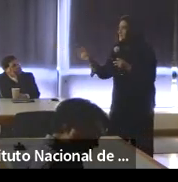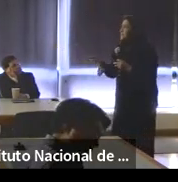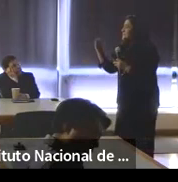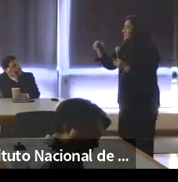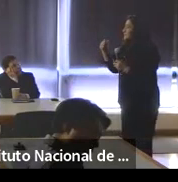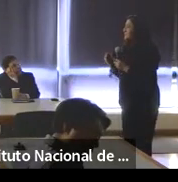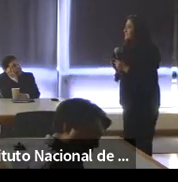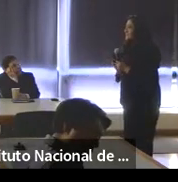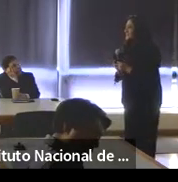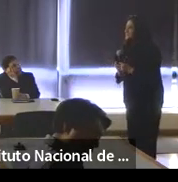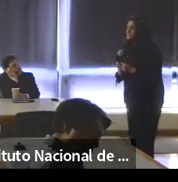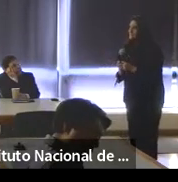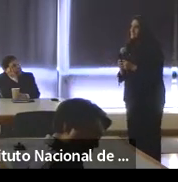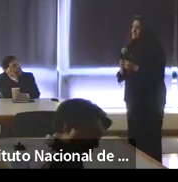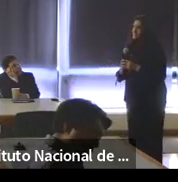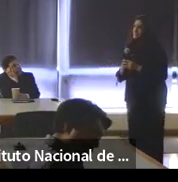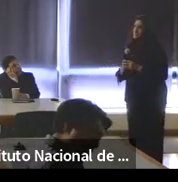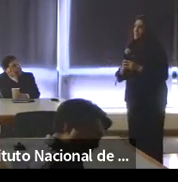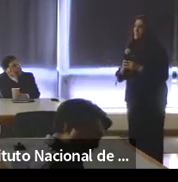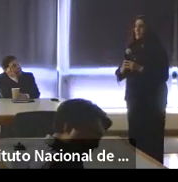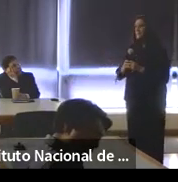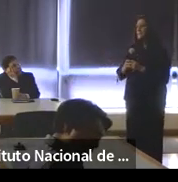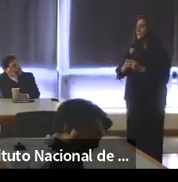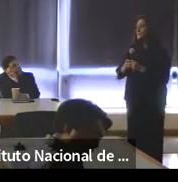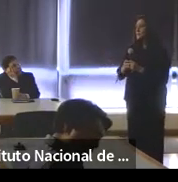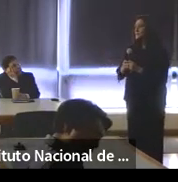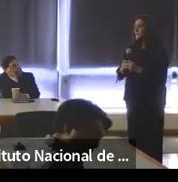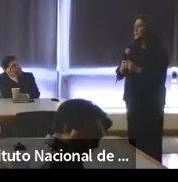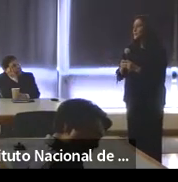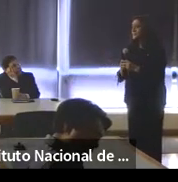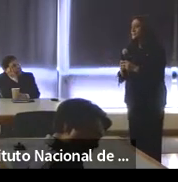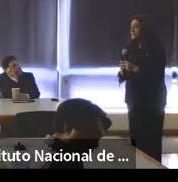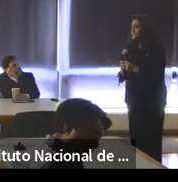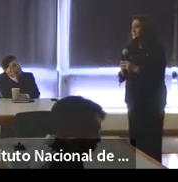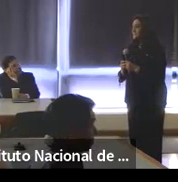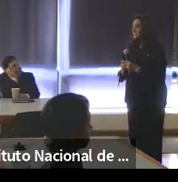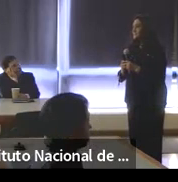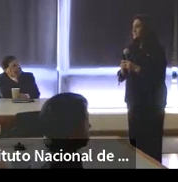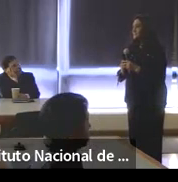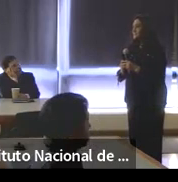en las organizaciones tenemos gente que es de difícil trato